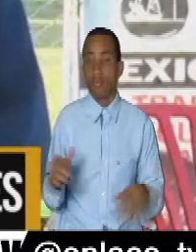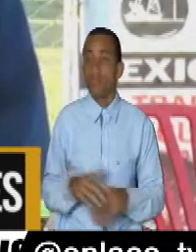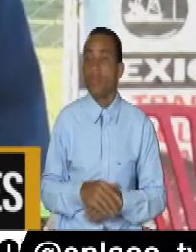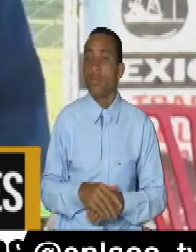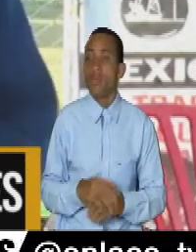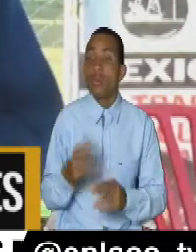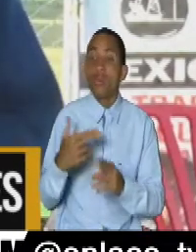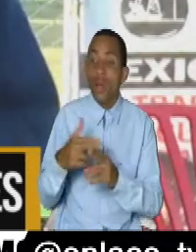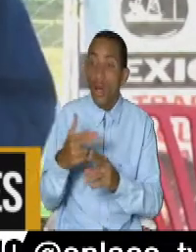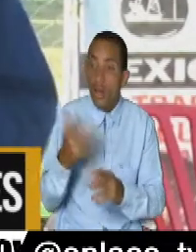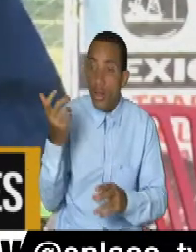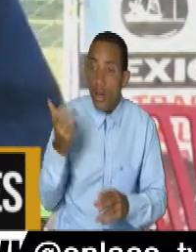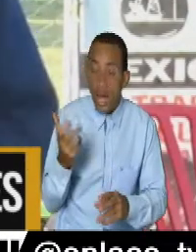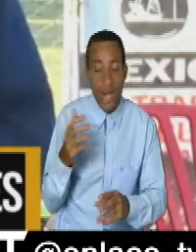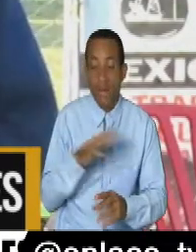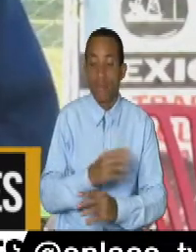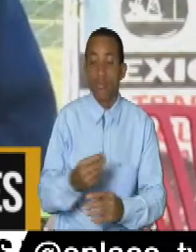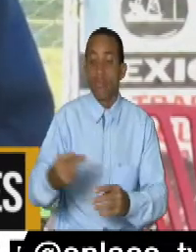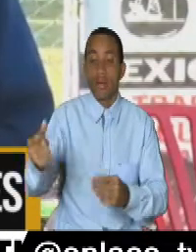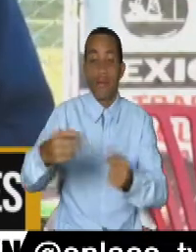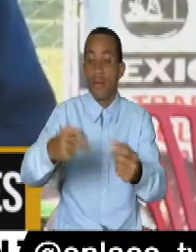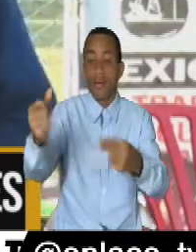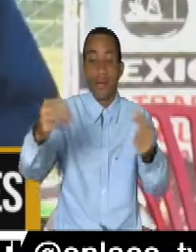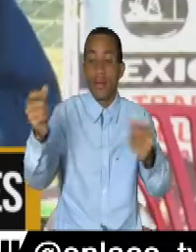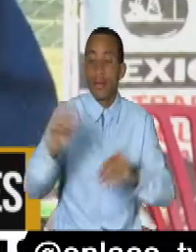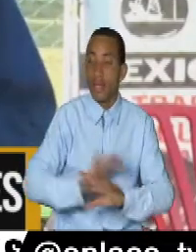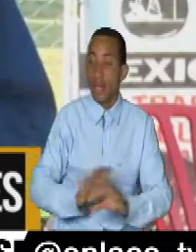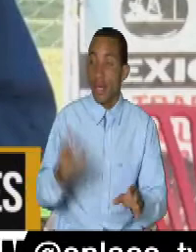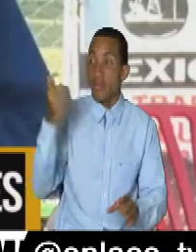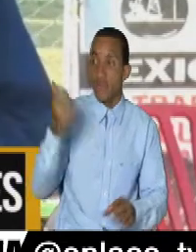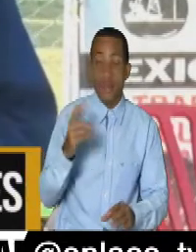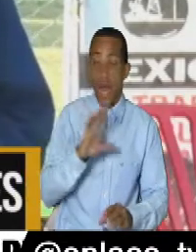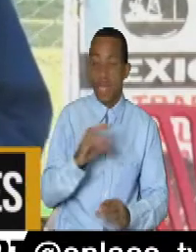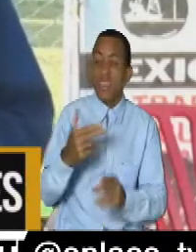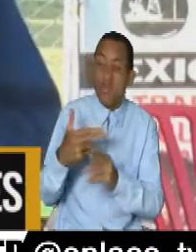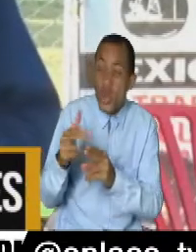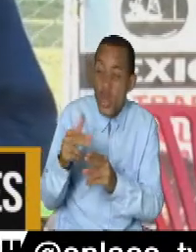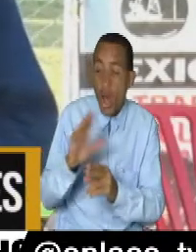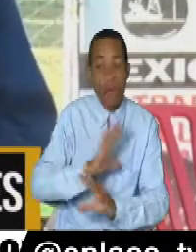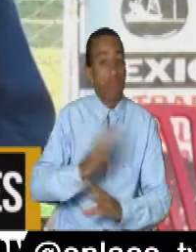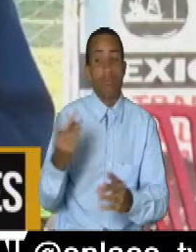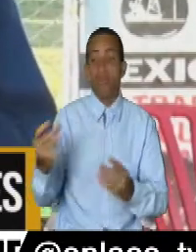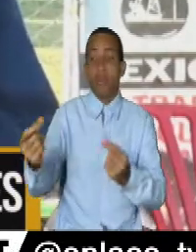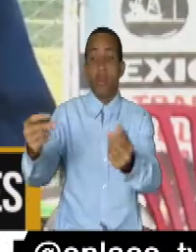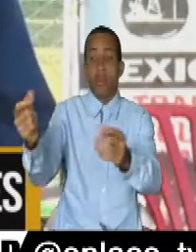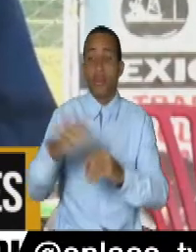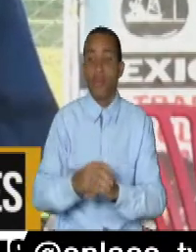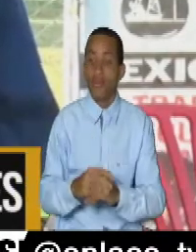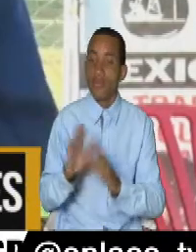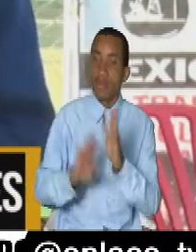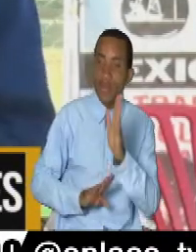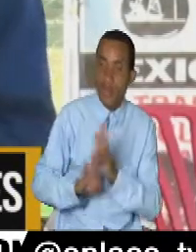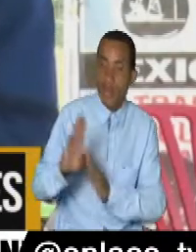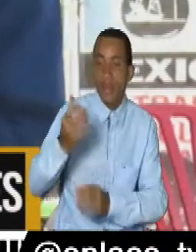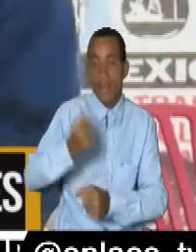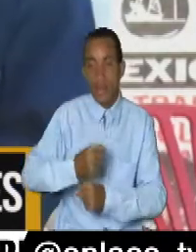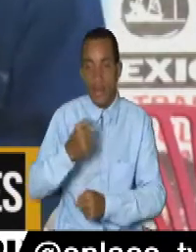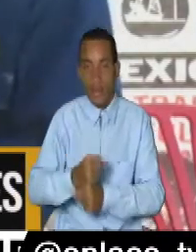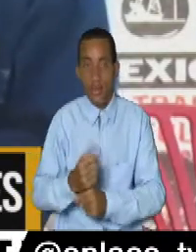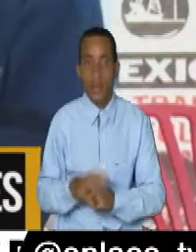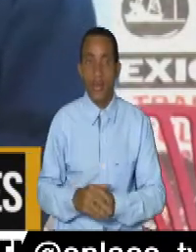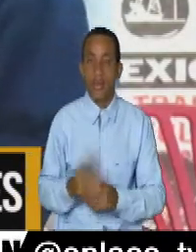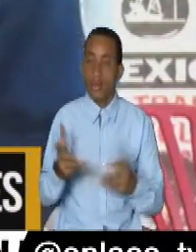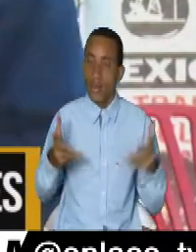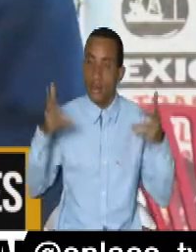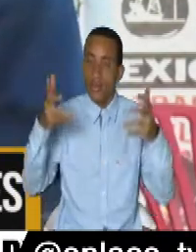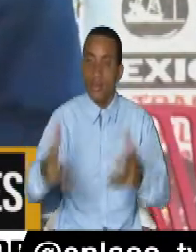estos trabajadores en la calle y no se les brinda una posibilidad, ni siquiera se reconoce que en el desarrollo de su vida laboral aportaron